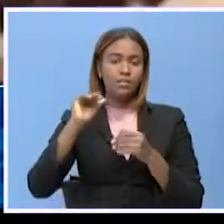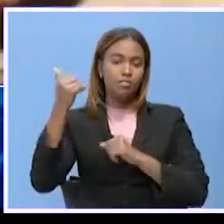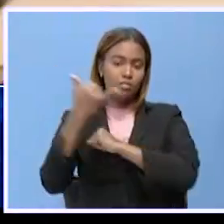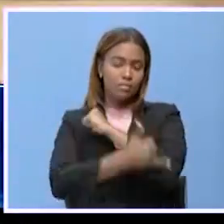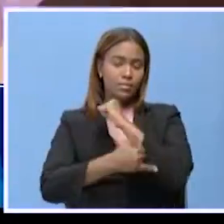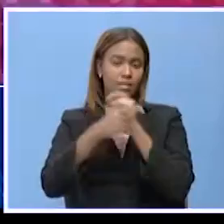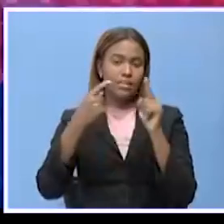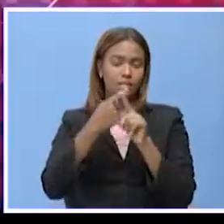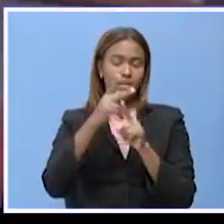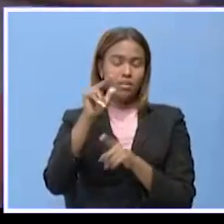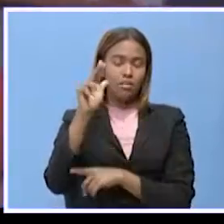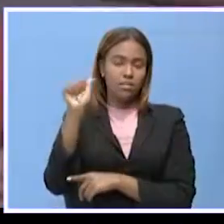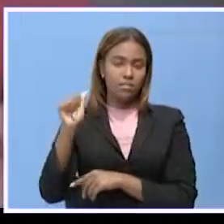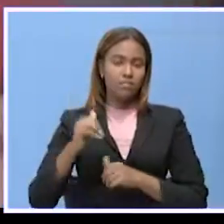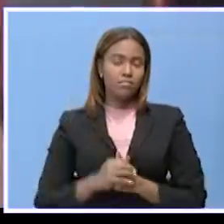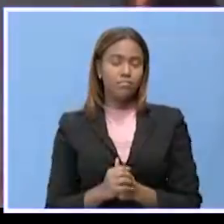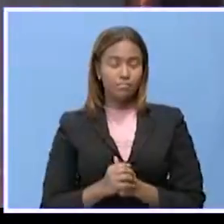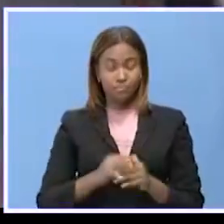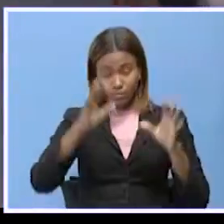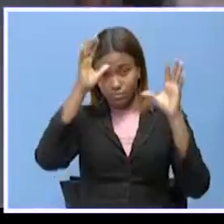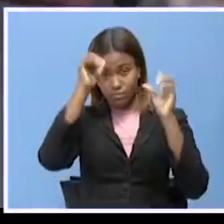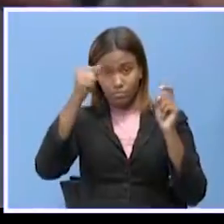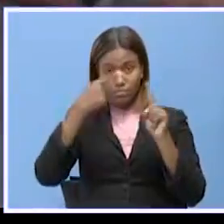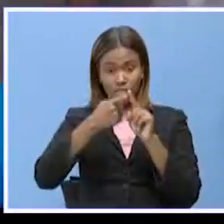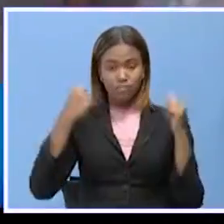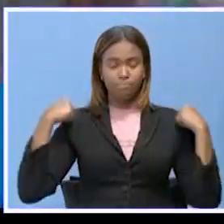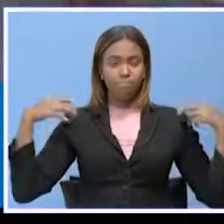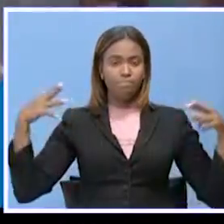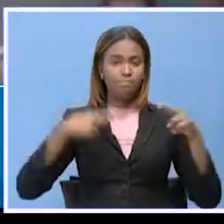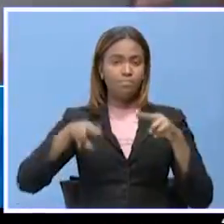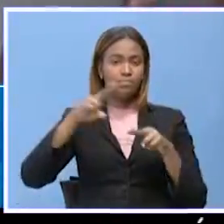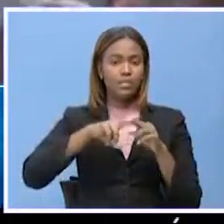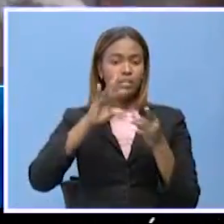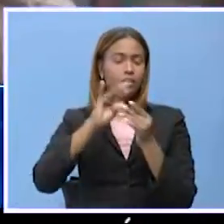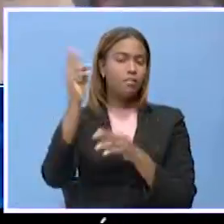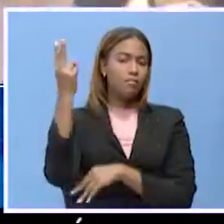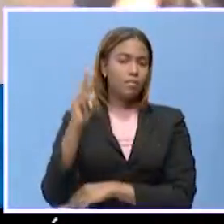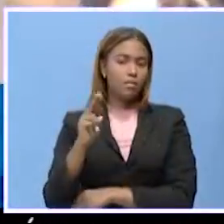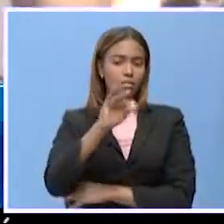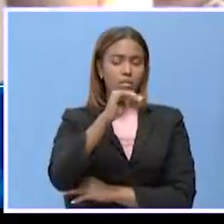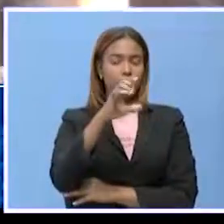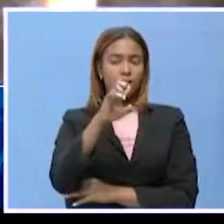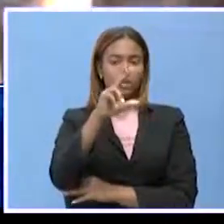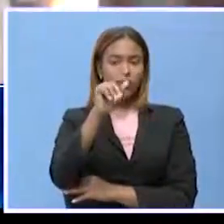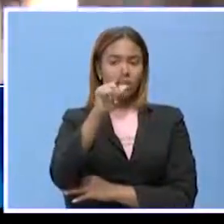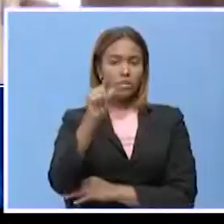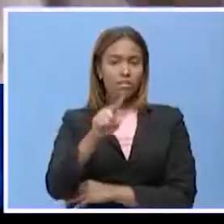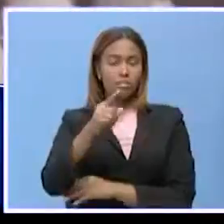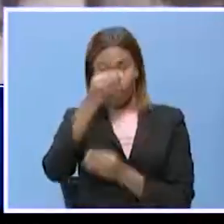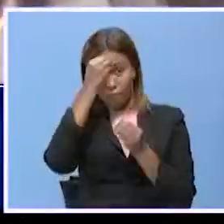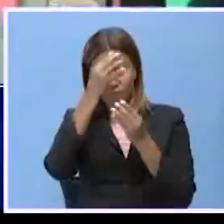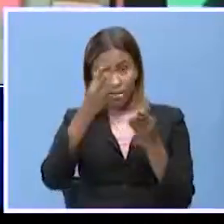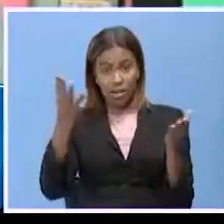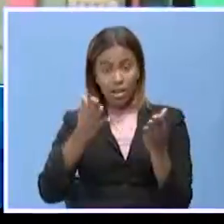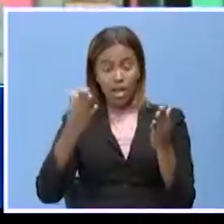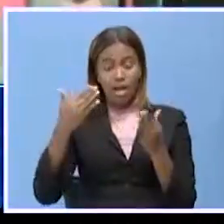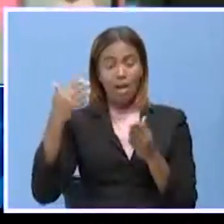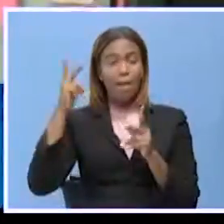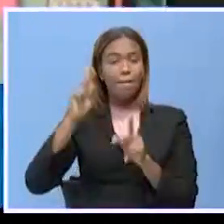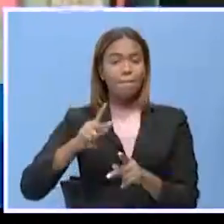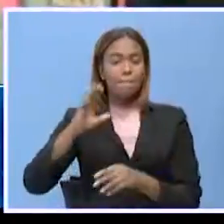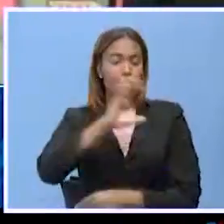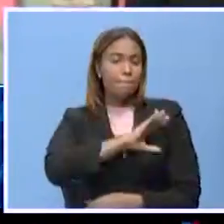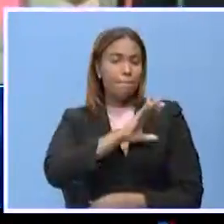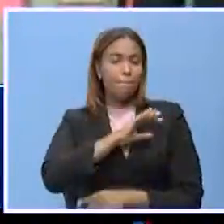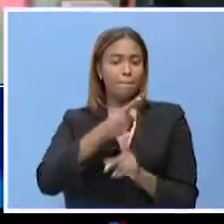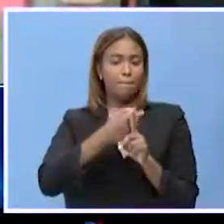Exteriores ruso. El presidente de la Asamblea Nacional de Venezuela, Jorge Rodríguez, informó que el oficial de